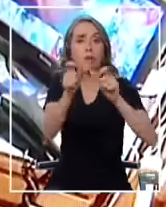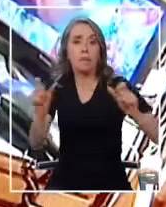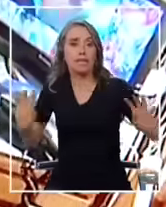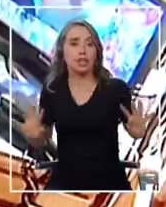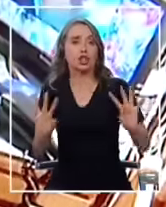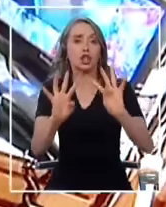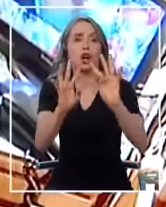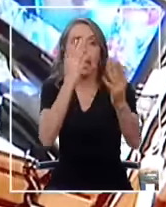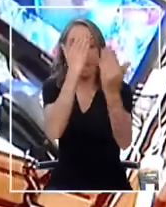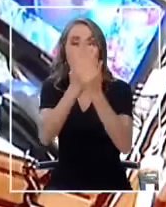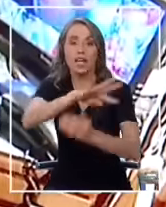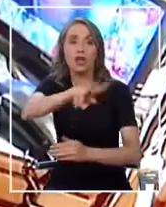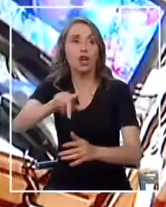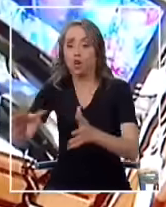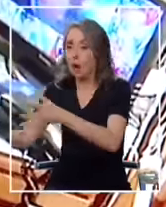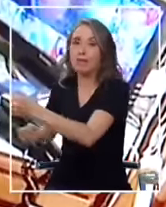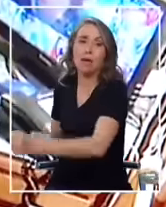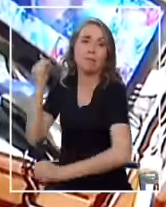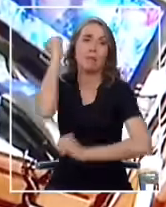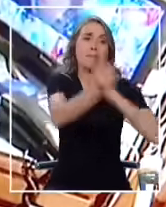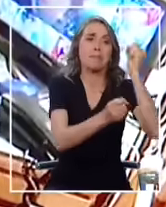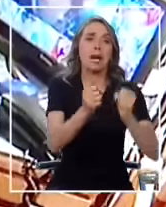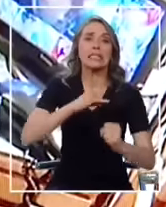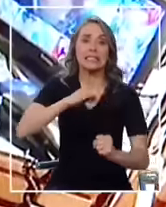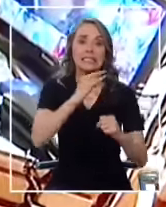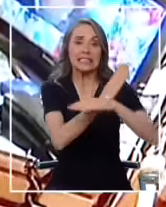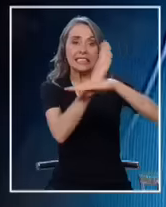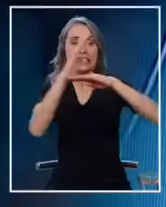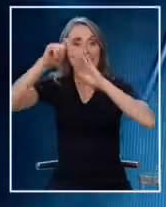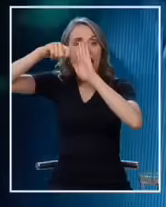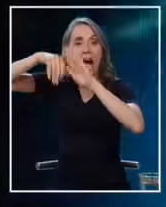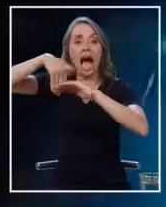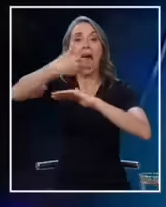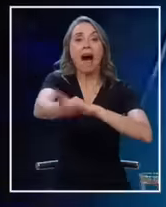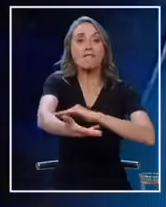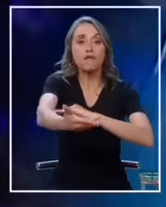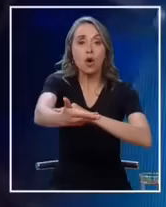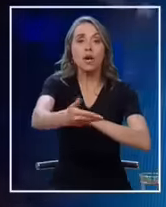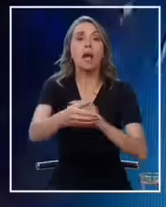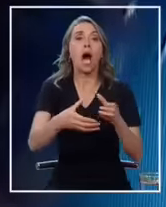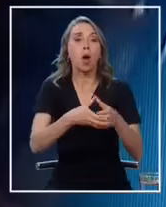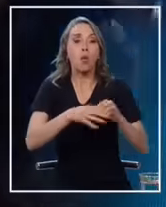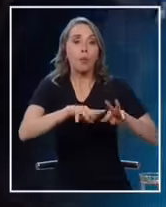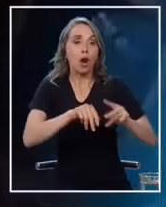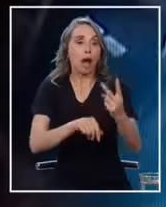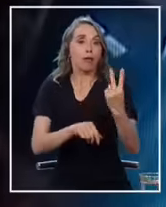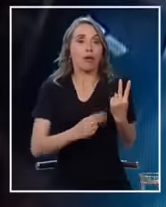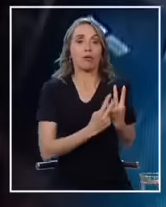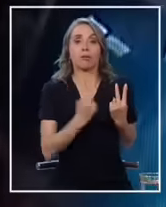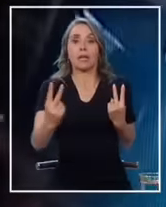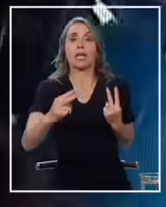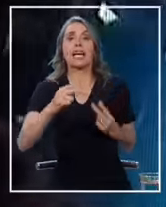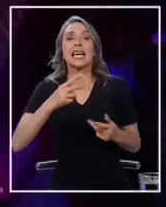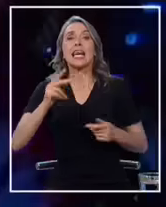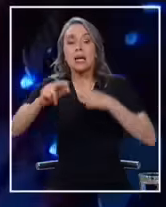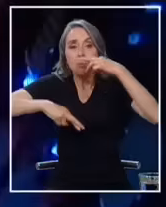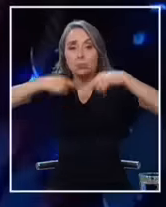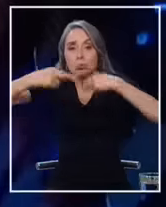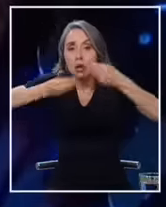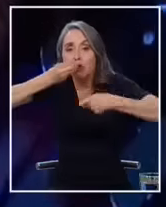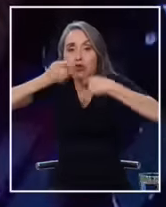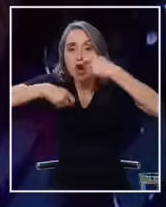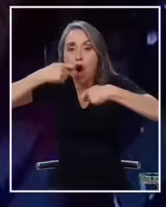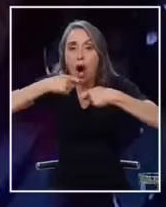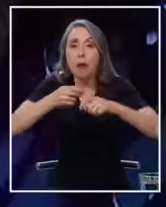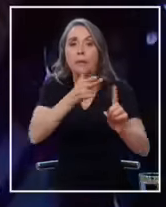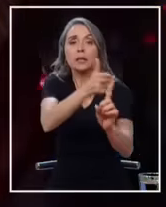los asaltantes, con lo que encuentran. La secuencia continúa en la terraza, donde la otra parte de la banda robaba a los clientes. En la huida, no